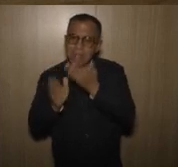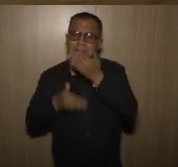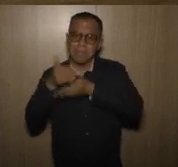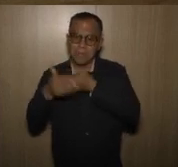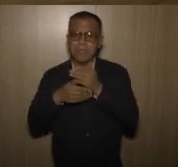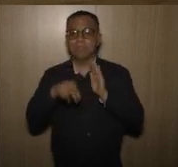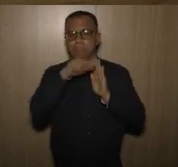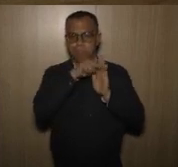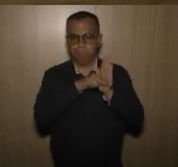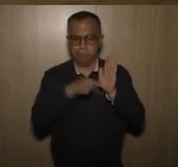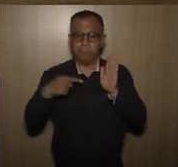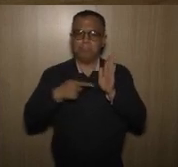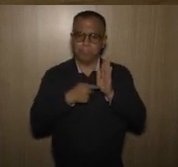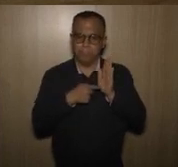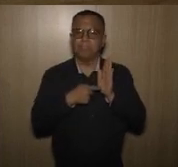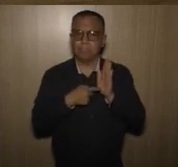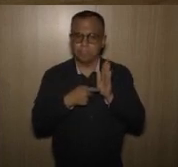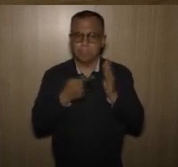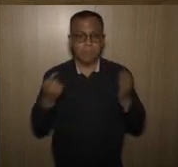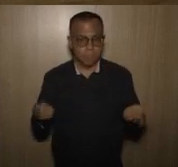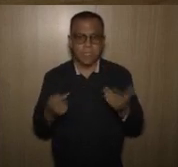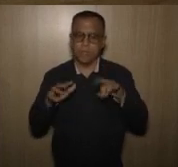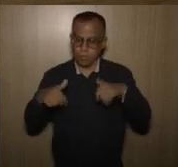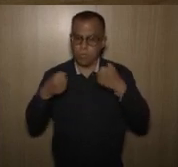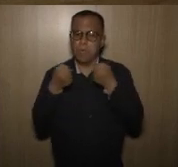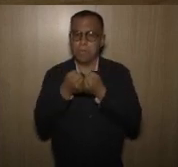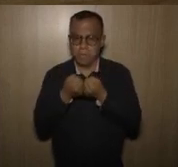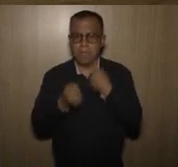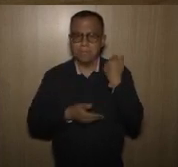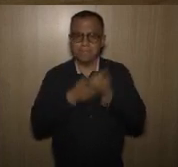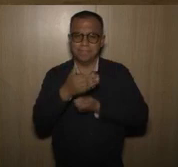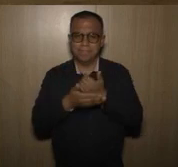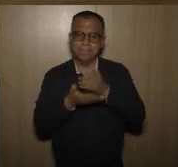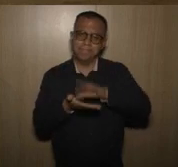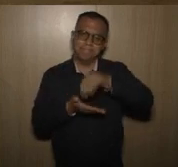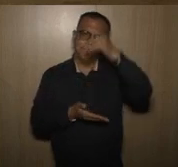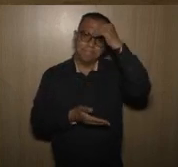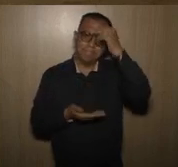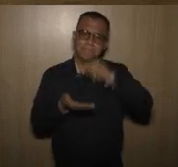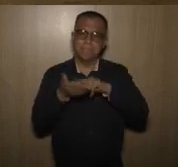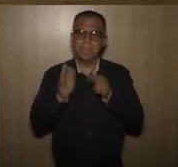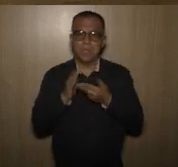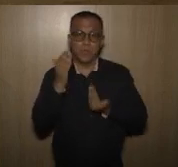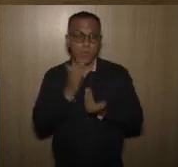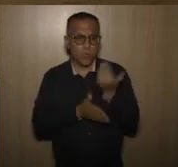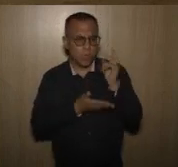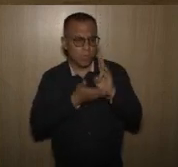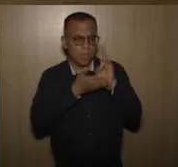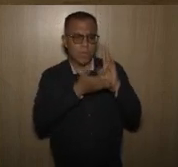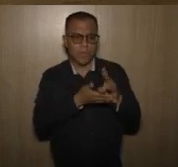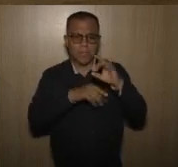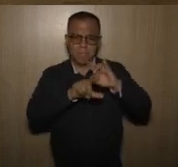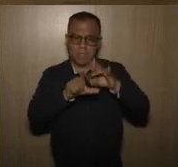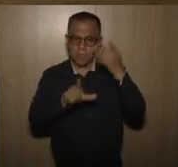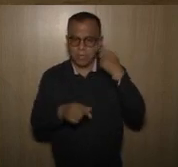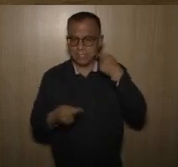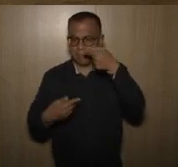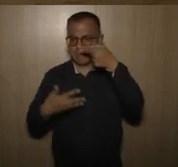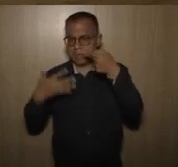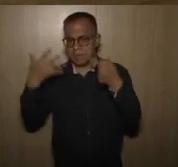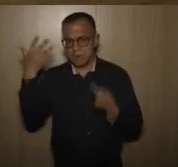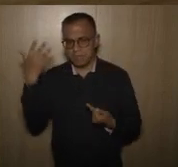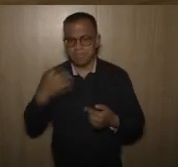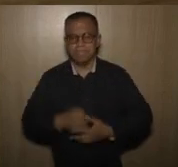esta norma, comprendiendo qué es impacto, qué son resultados de aprendizaje, qué son las modalidades virtuales, etcétera.